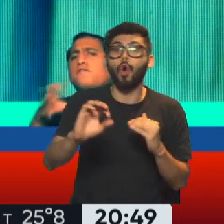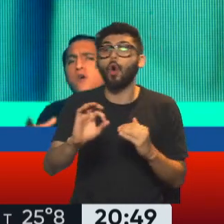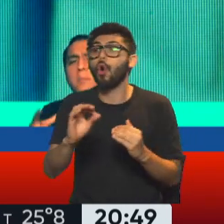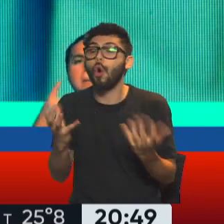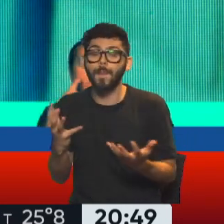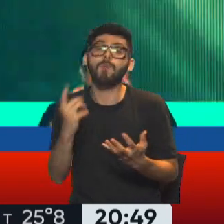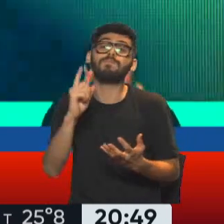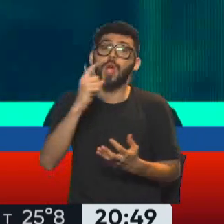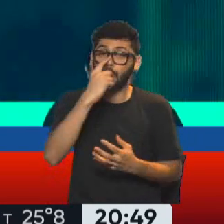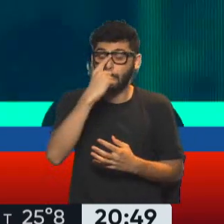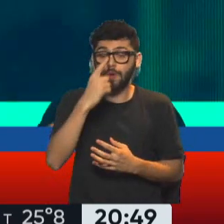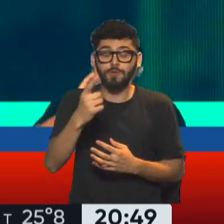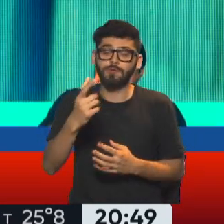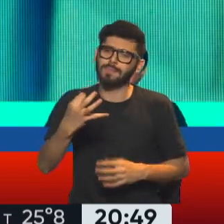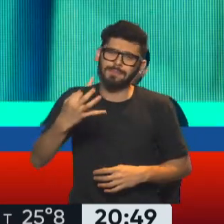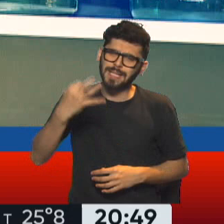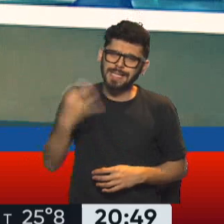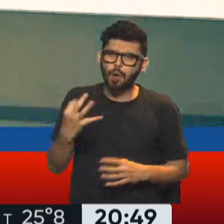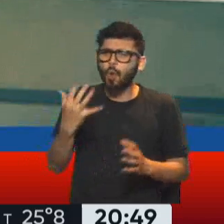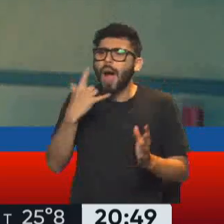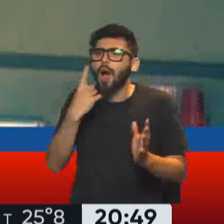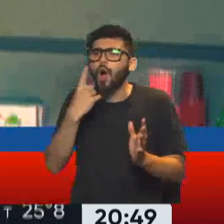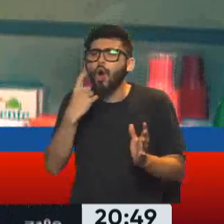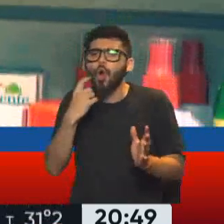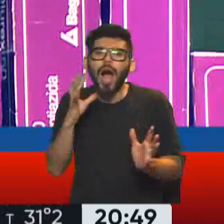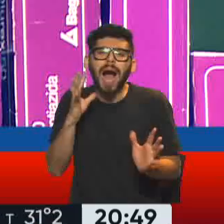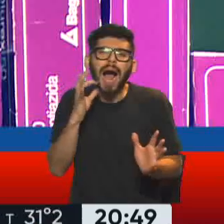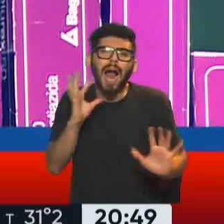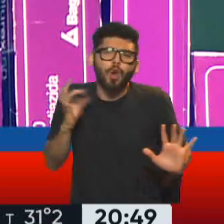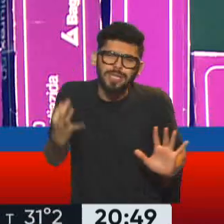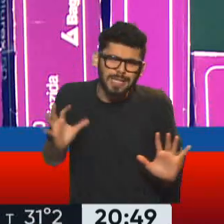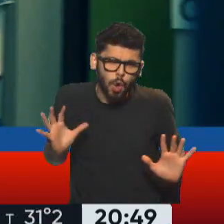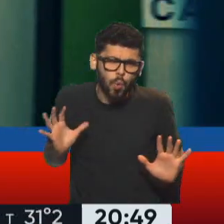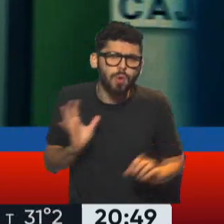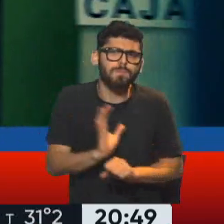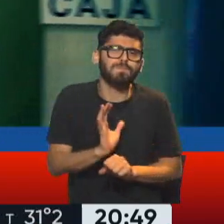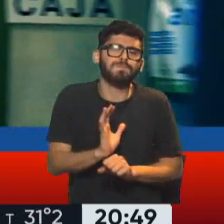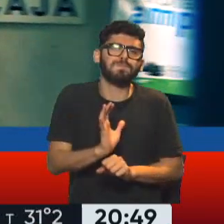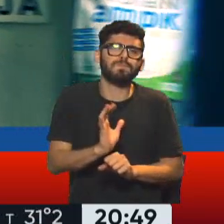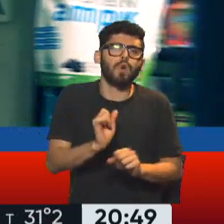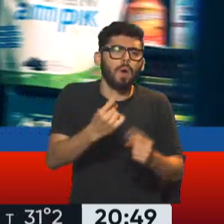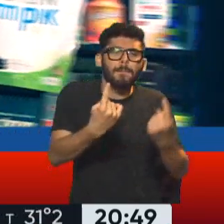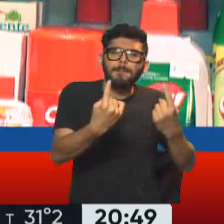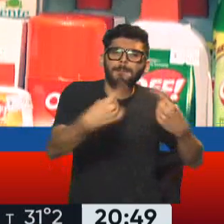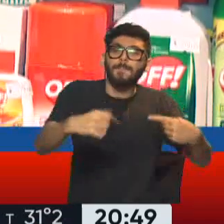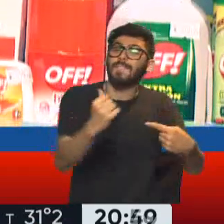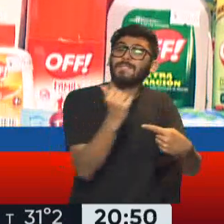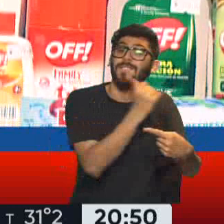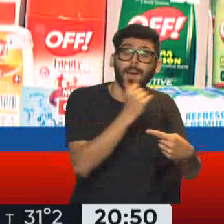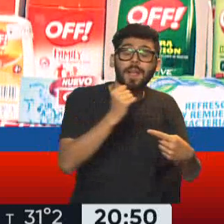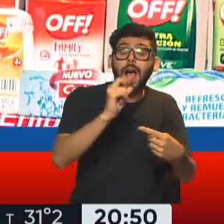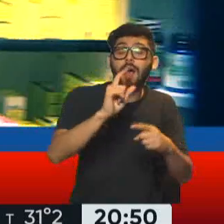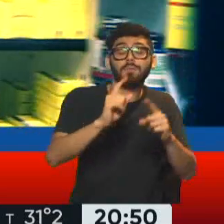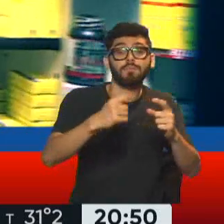a haber seguro es alguna forma de regulación, sobre todo sobre algunos de los productos farmacéuticos de